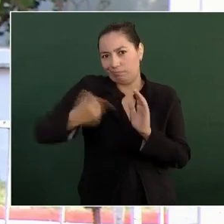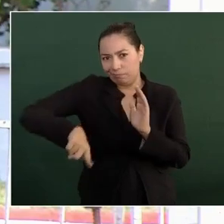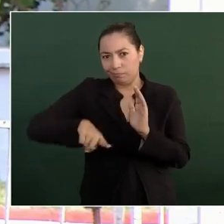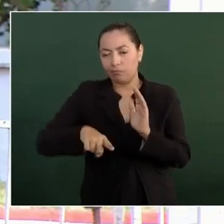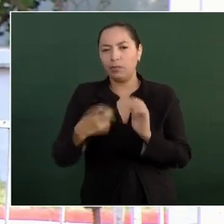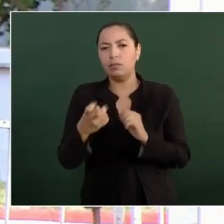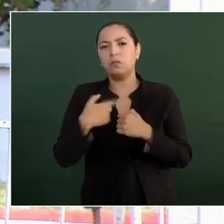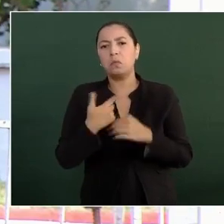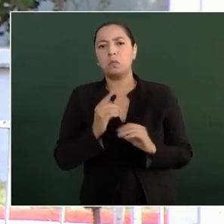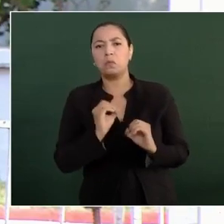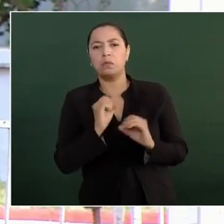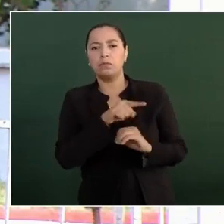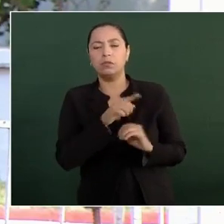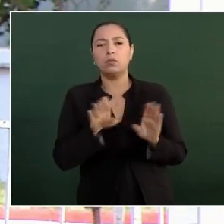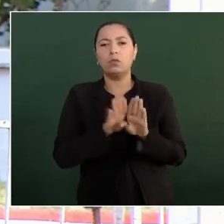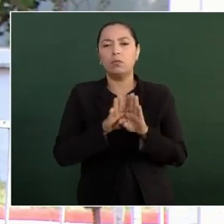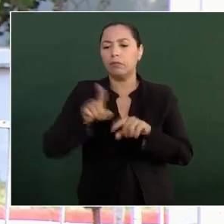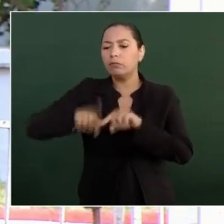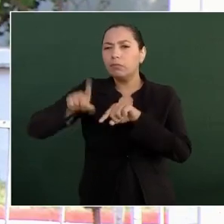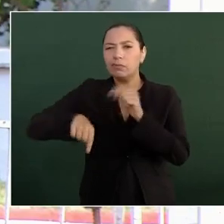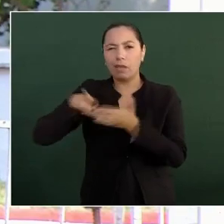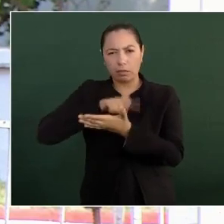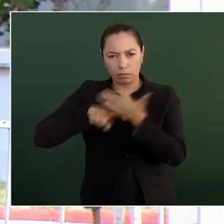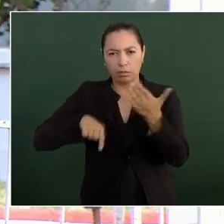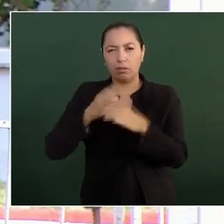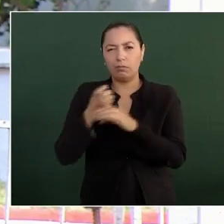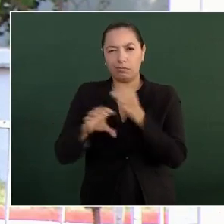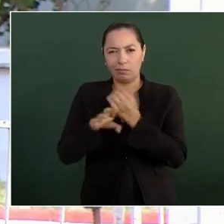se abstengan de cancelar o extinguir los fideicomisos,